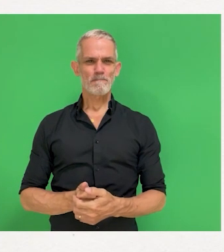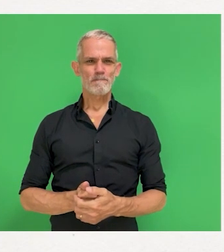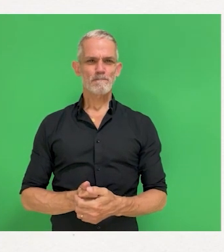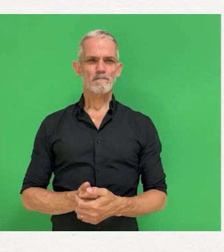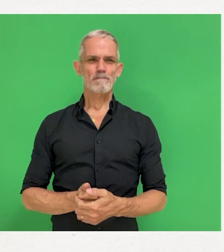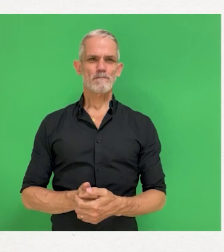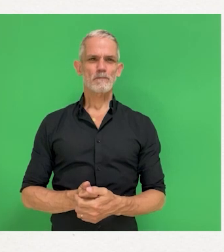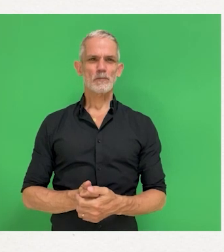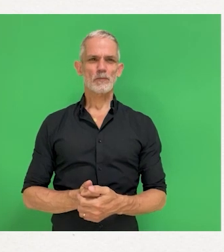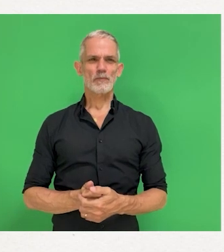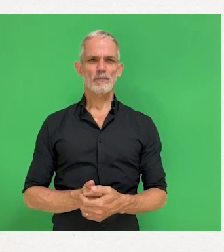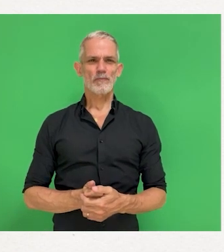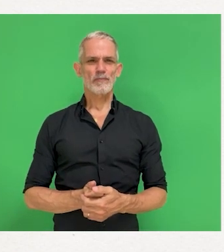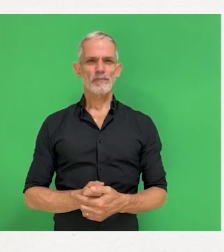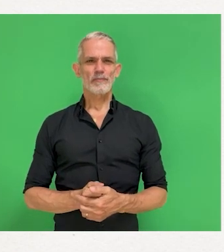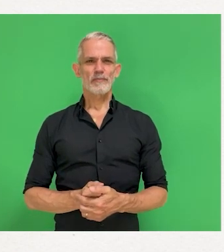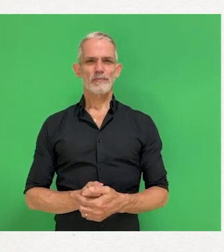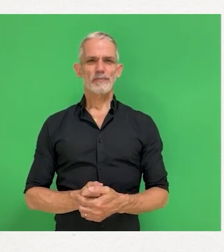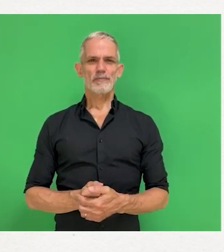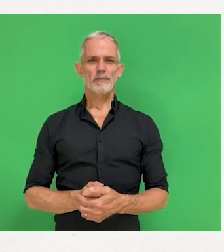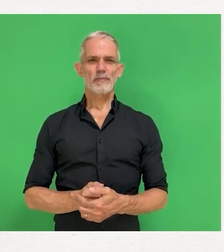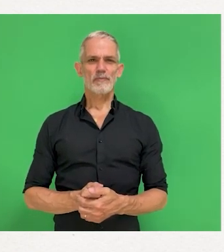Amnistía Internacional sobre el caso de Federico Frías.